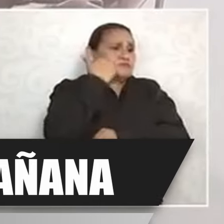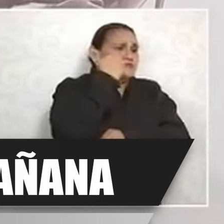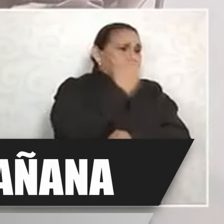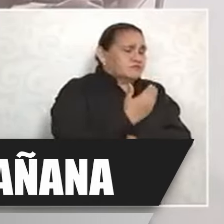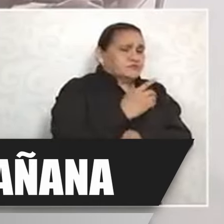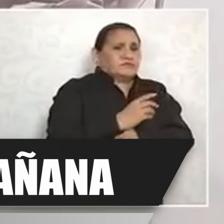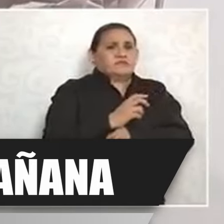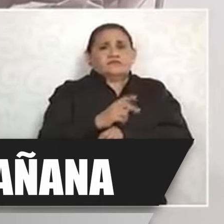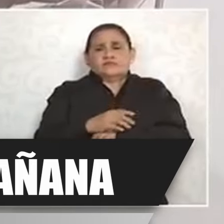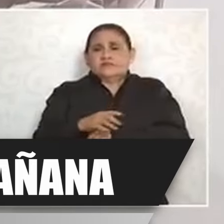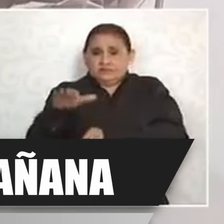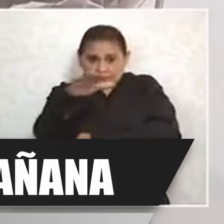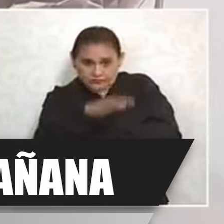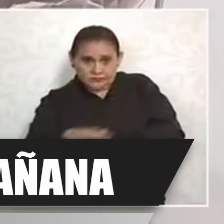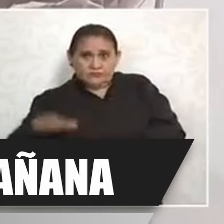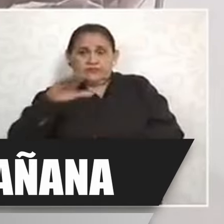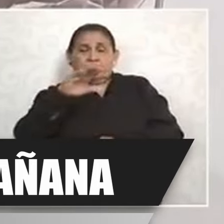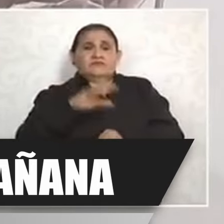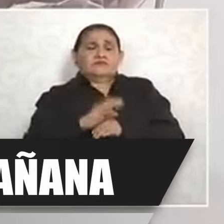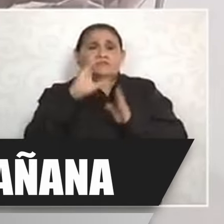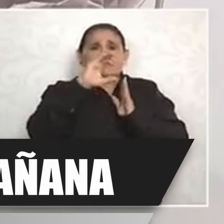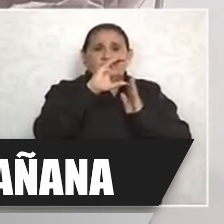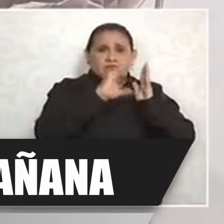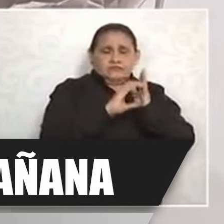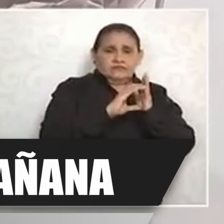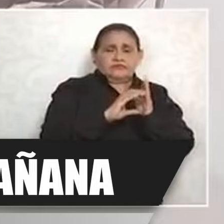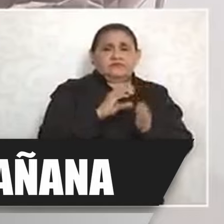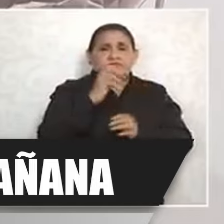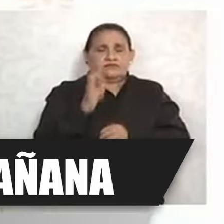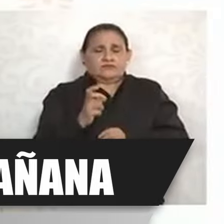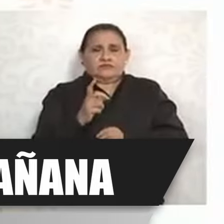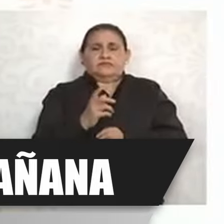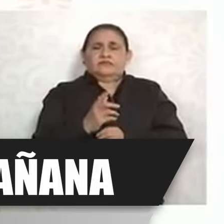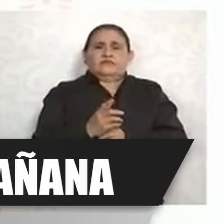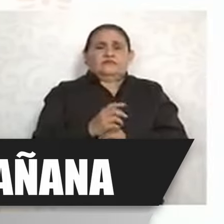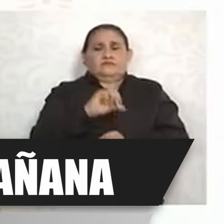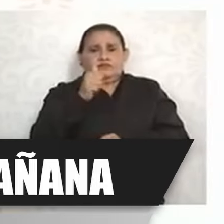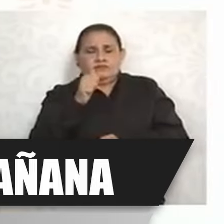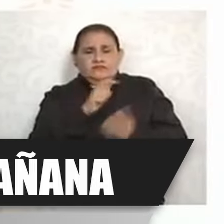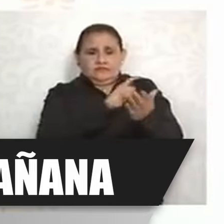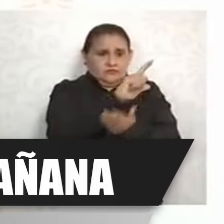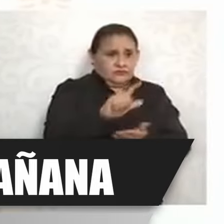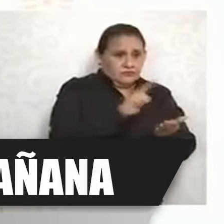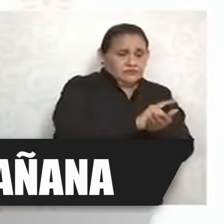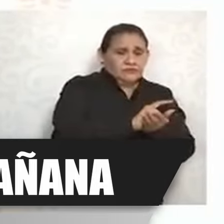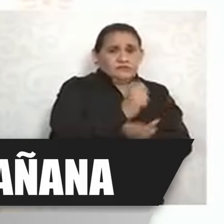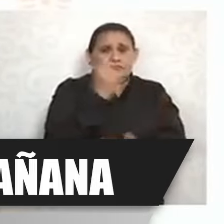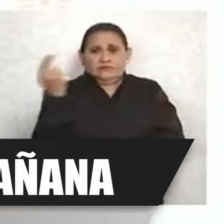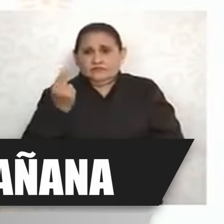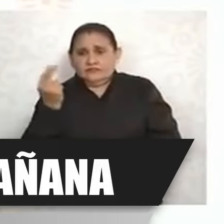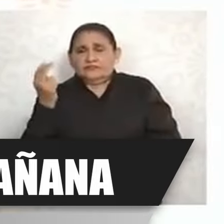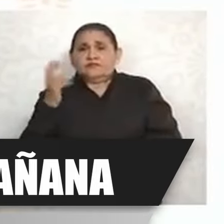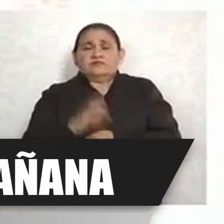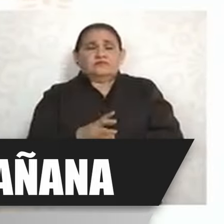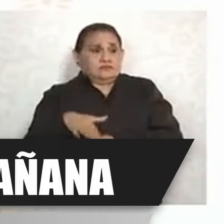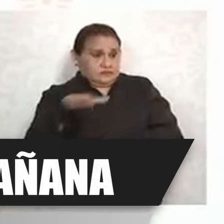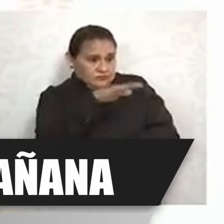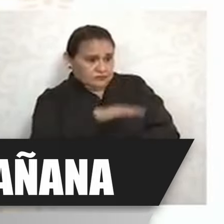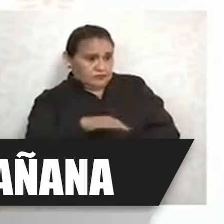Constitución ya se reformó y así como esta, otras acciones como por ejemplo el que todos